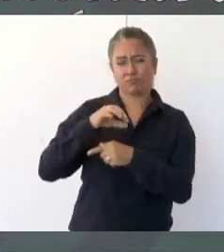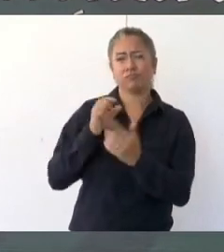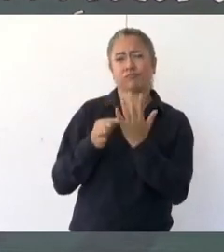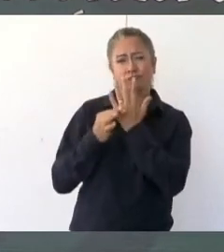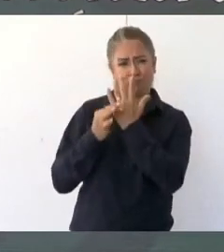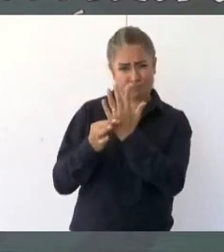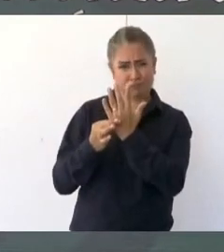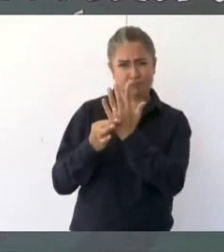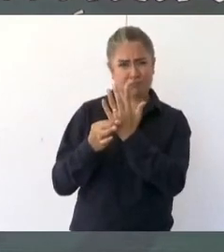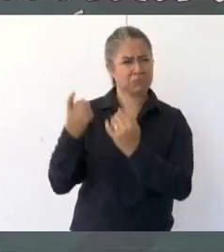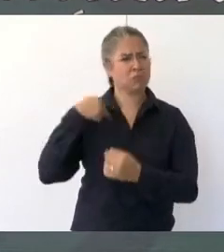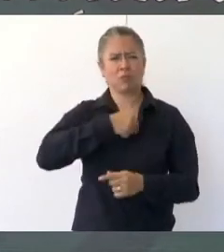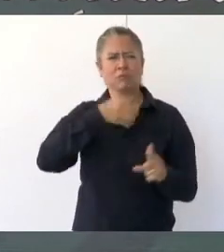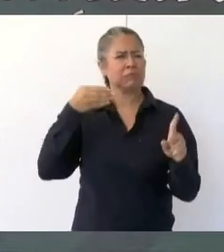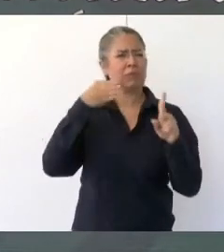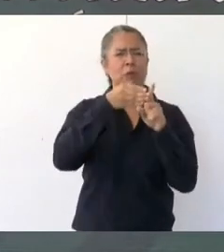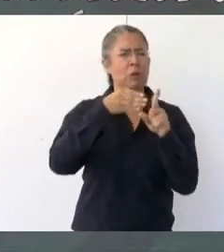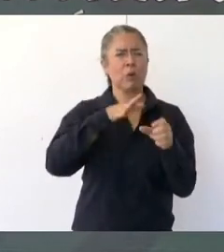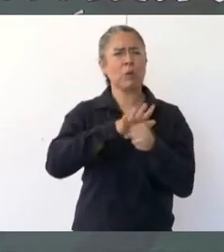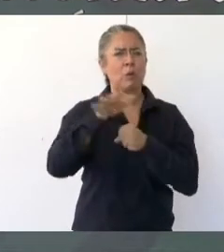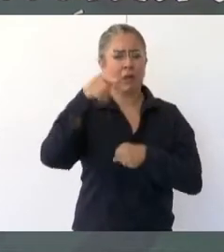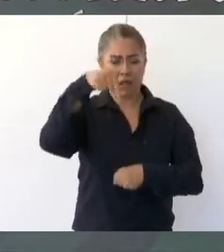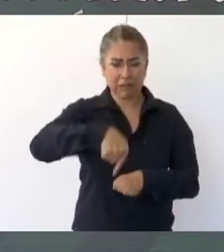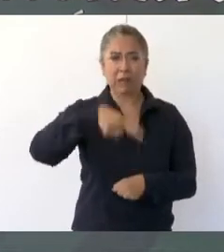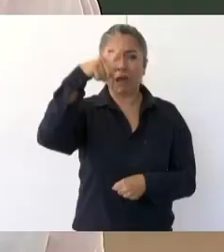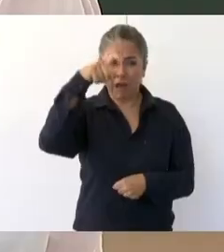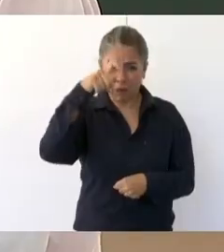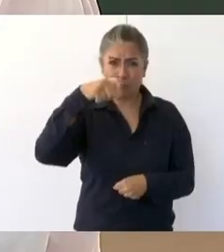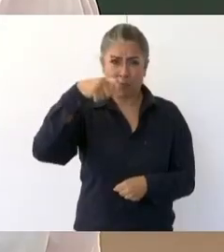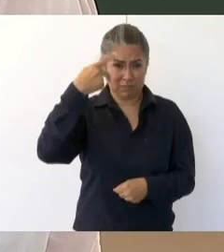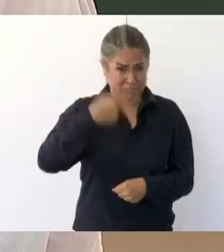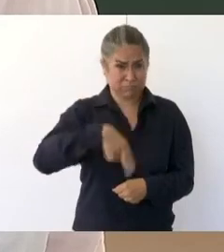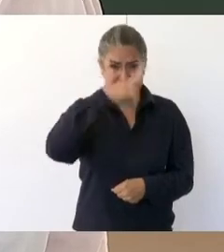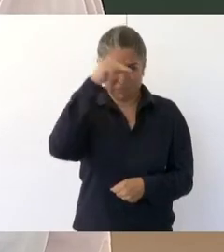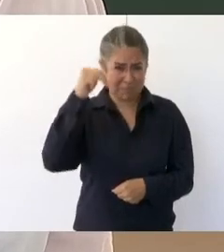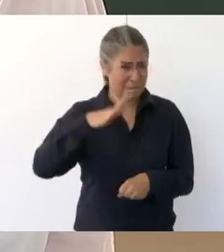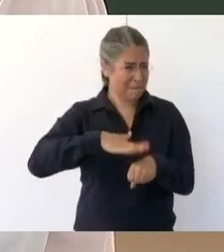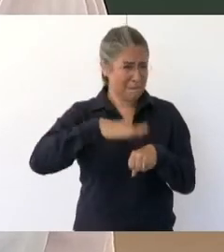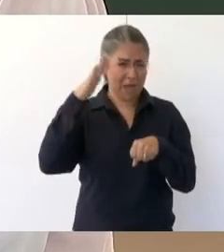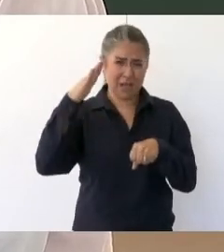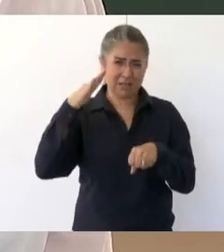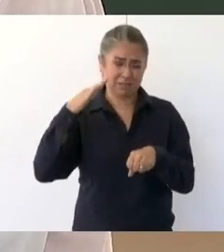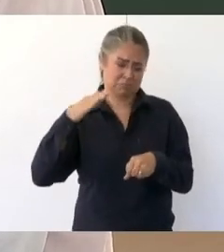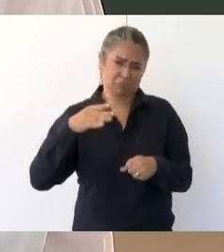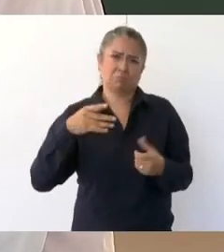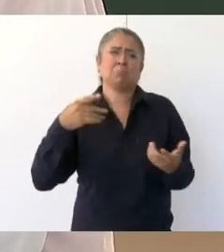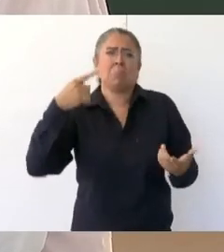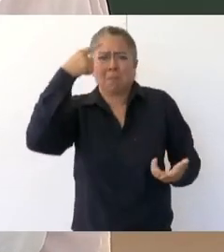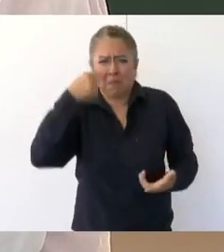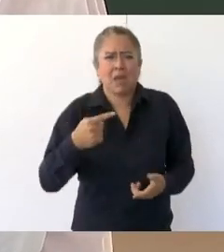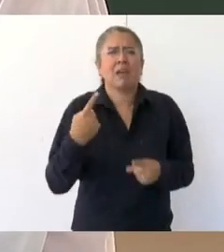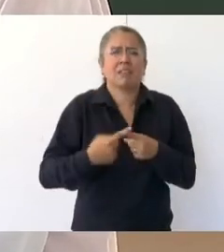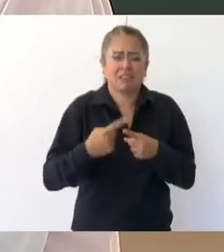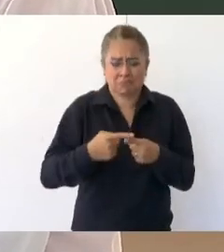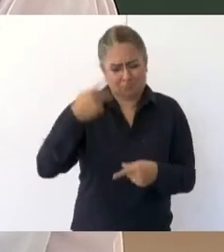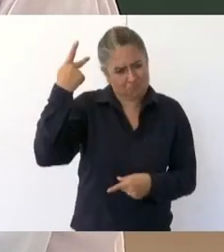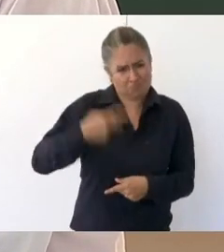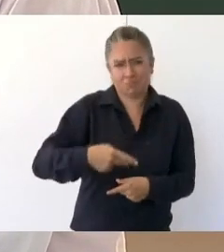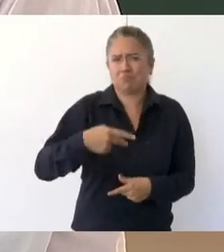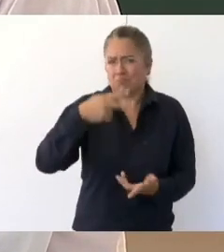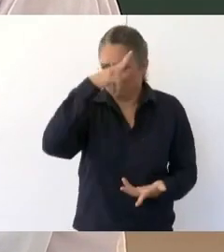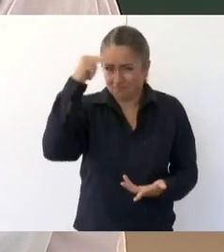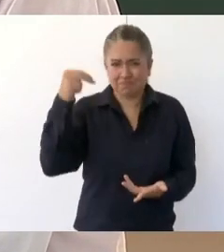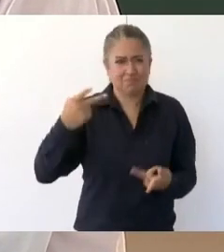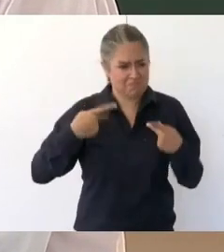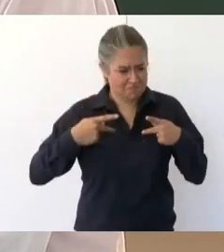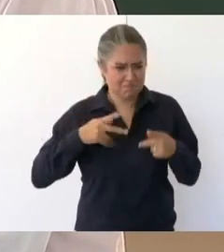que cada metro cúbico de agua que produzca Nayarit la mayor riqueza para su gente. Así avanzaremos para cerrar